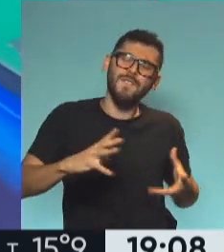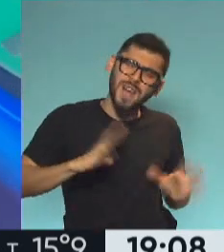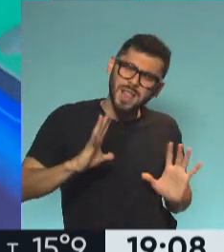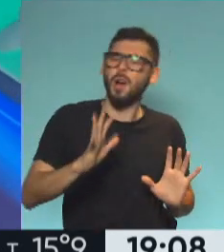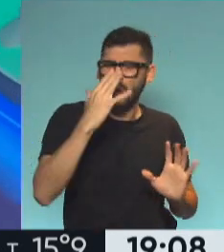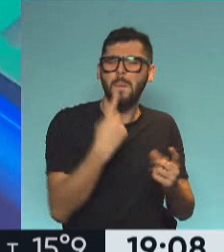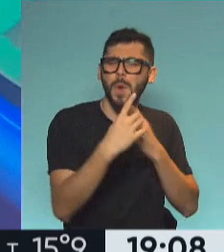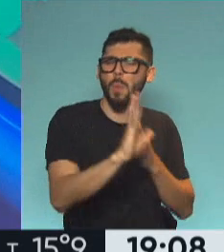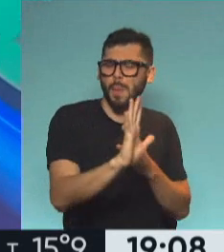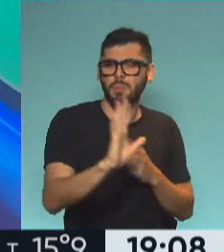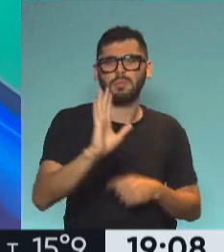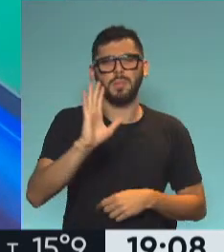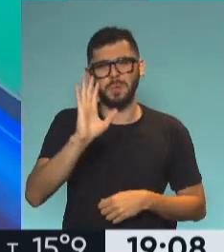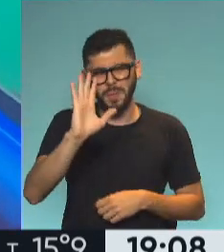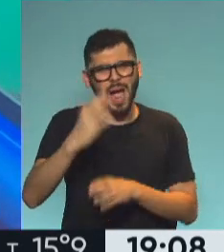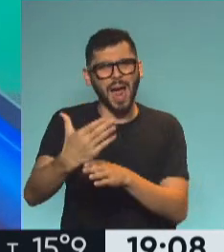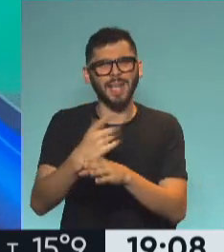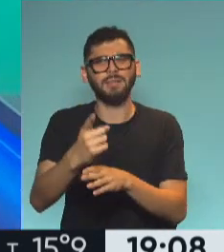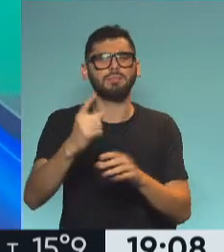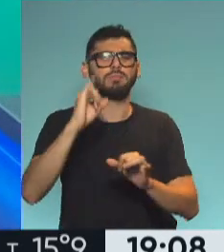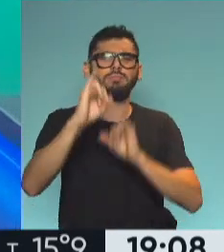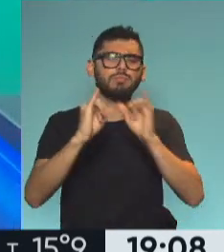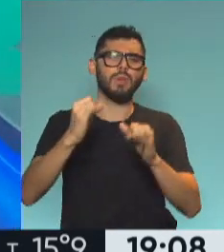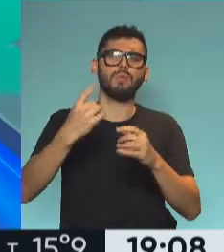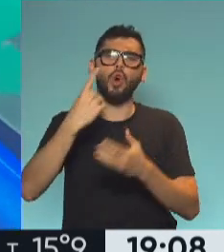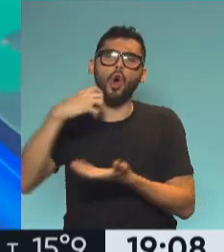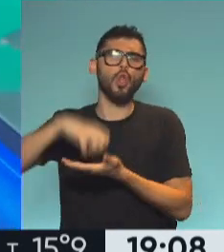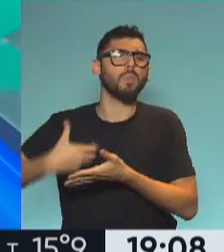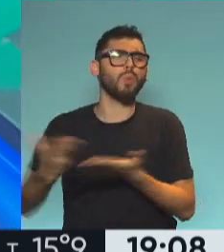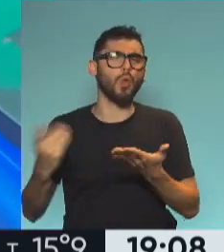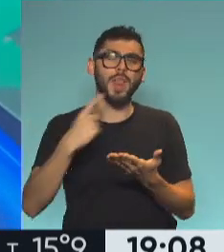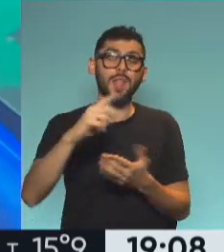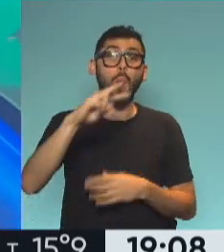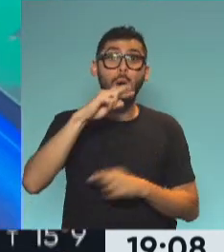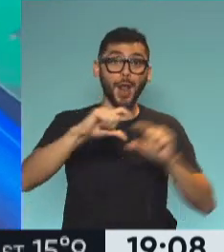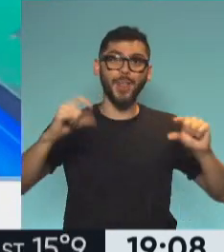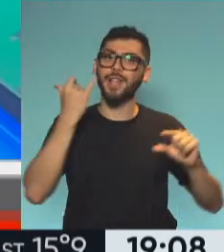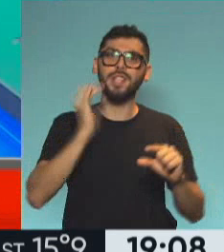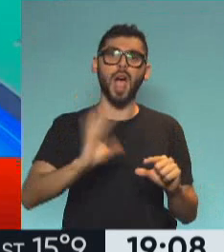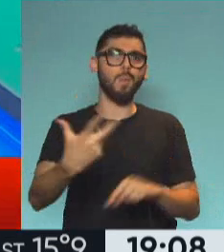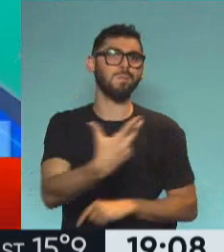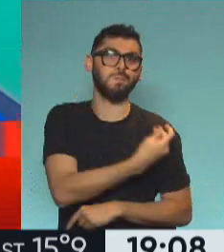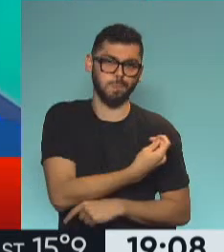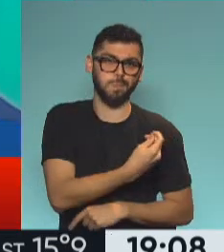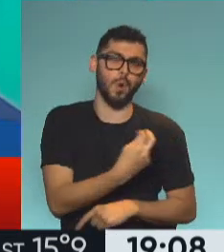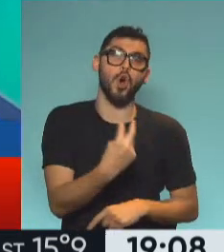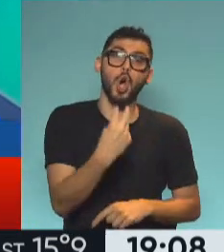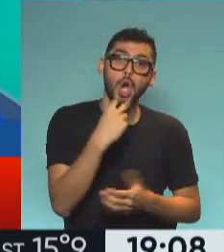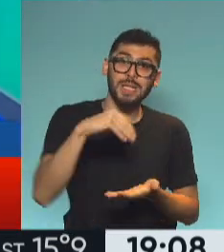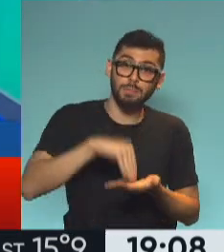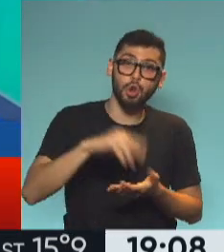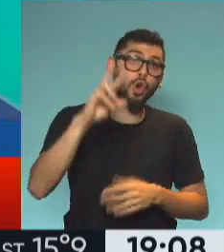el detalle del monitor público de vacunación nos indica que las vacunas aplicadas están allí en verde, ya son